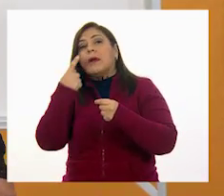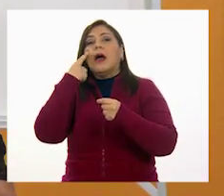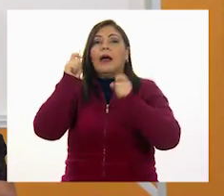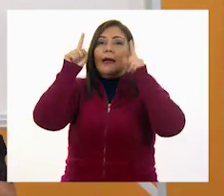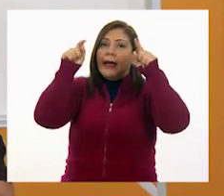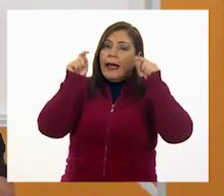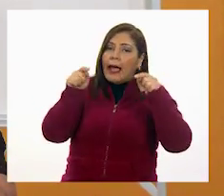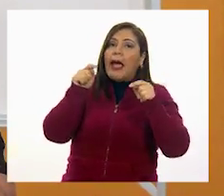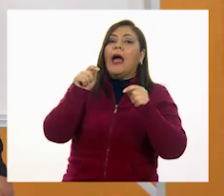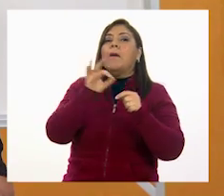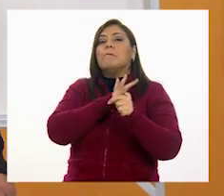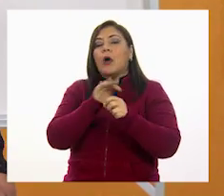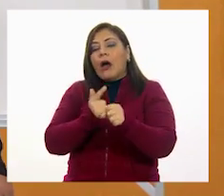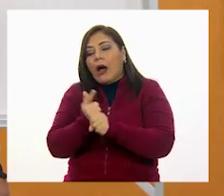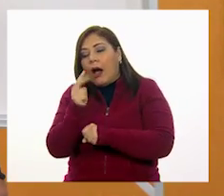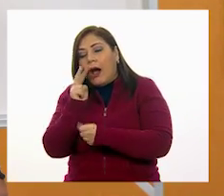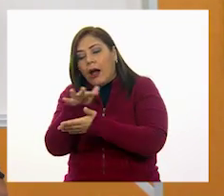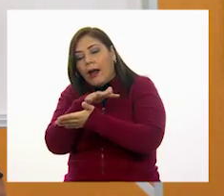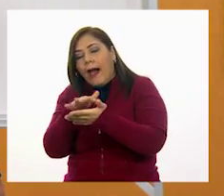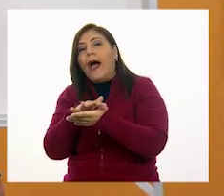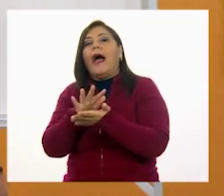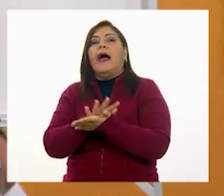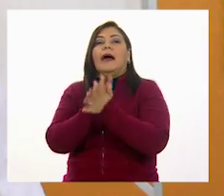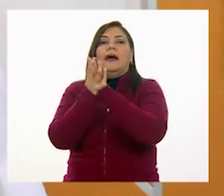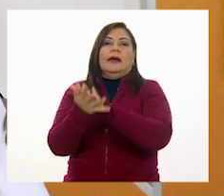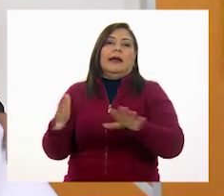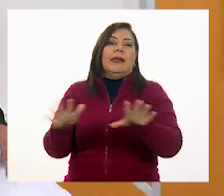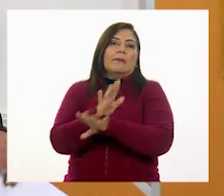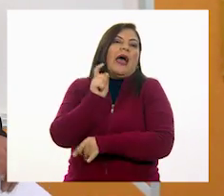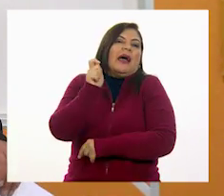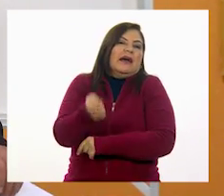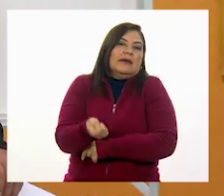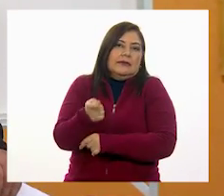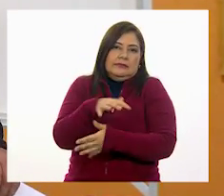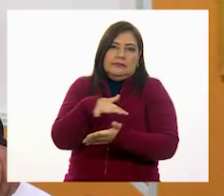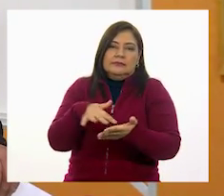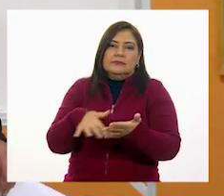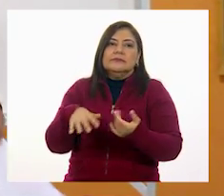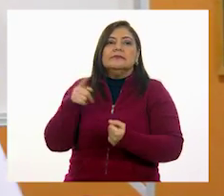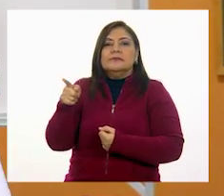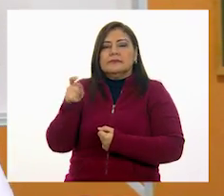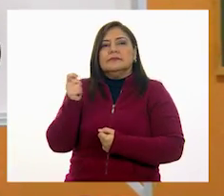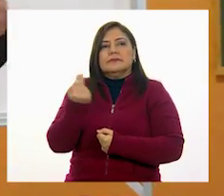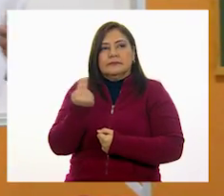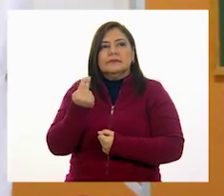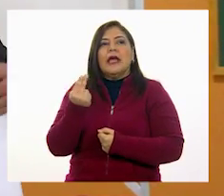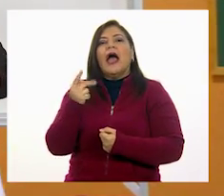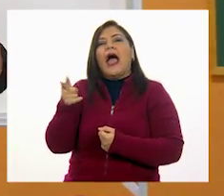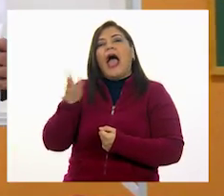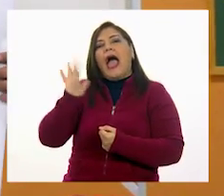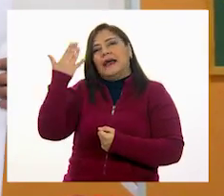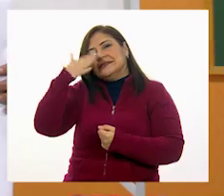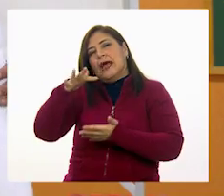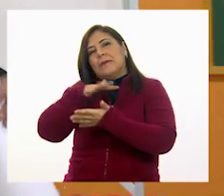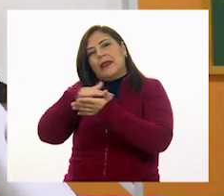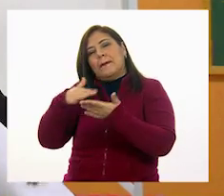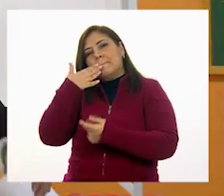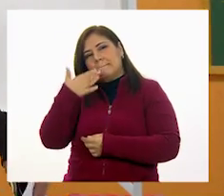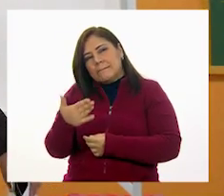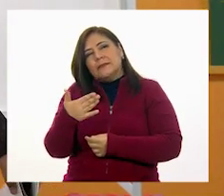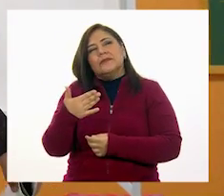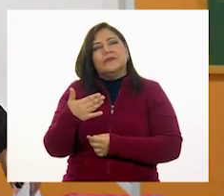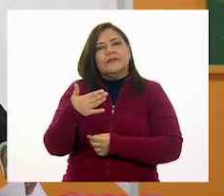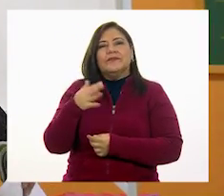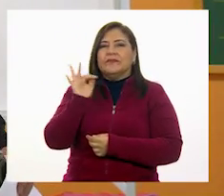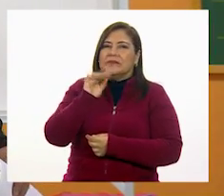son los que le cambian el sentido al texto. Y en este caso, ella le supo dar el sentido ya porque sabe leer bastante bien. Y